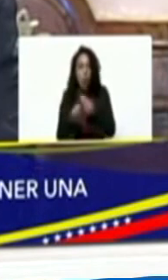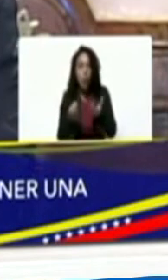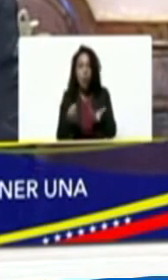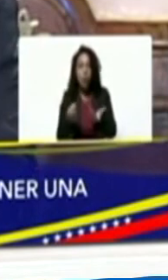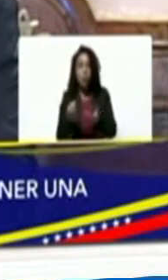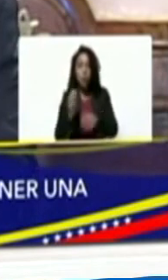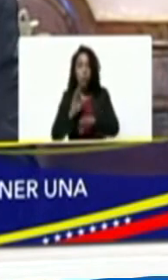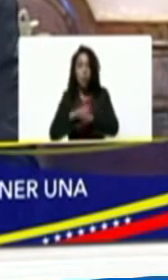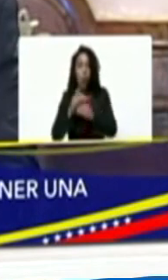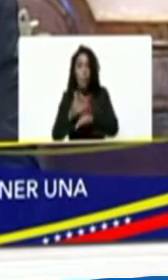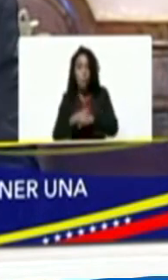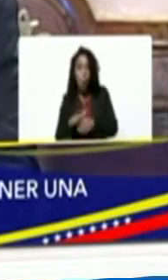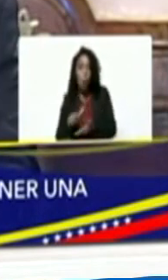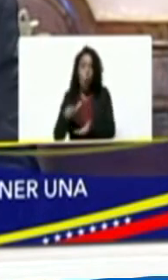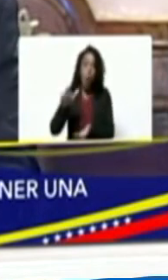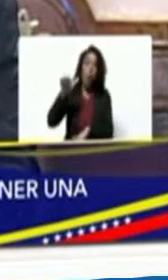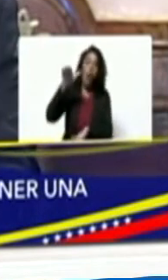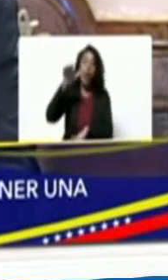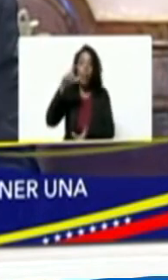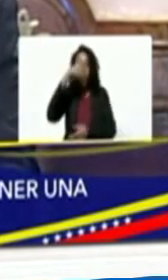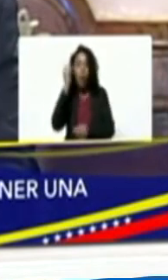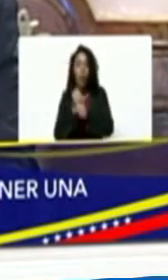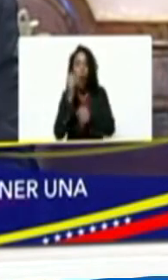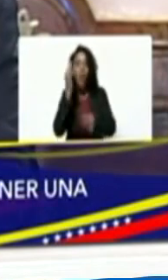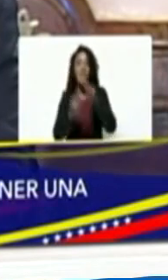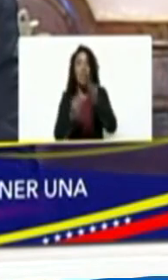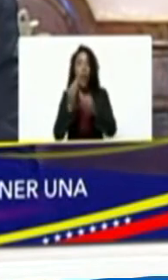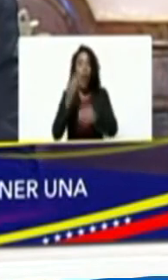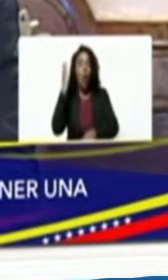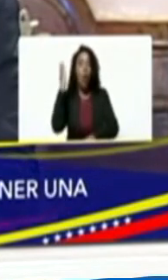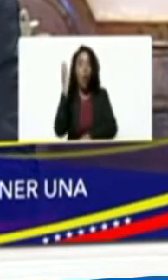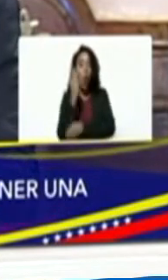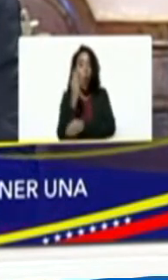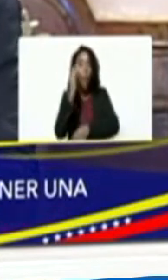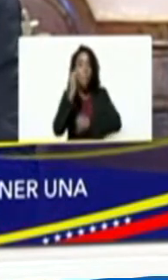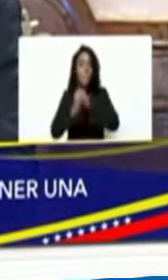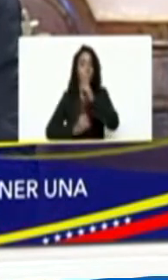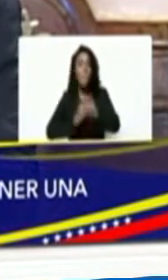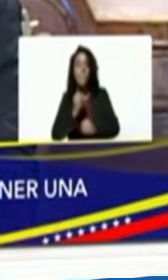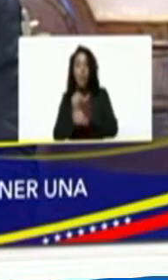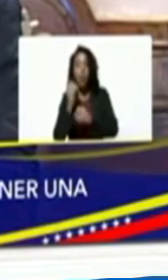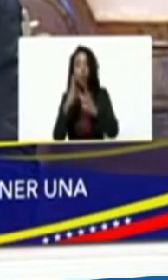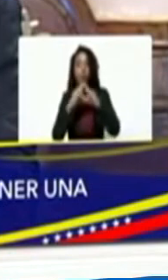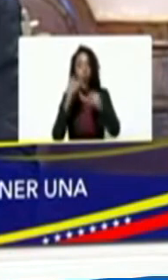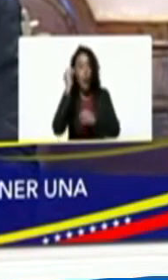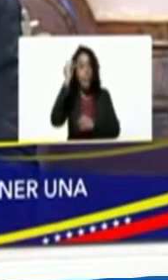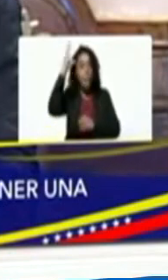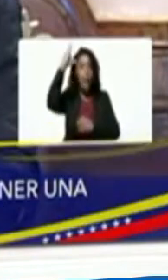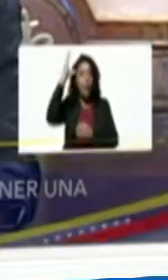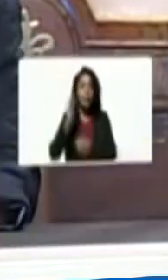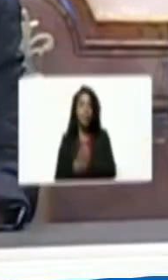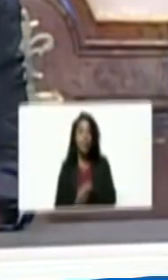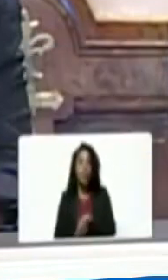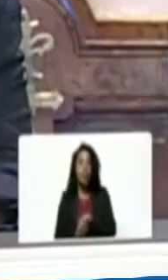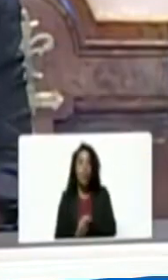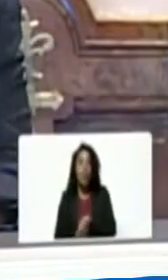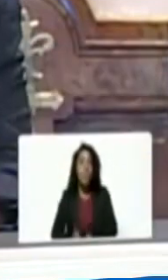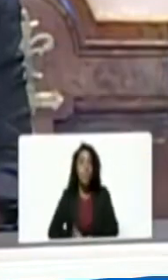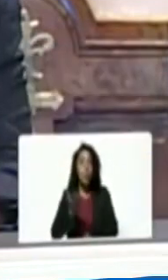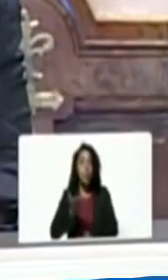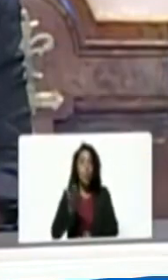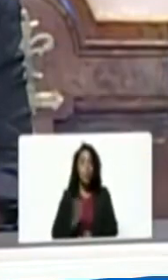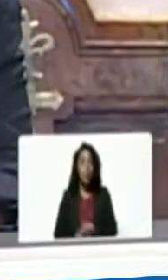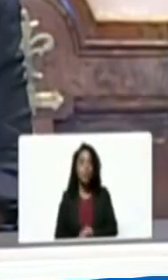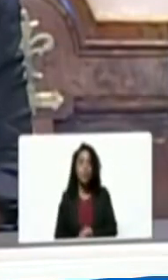determine si hay o no responsabilidad. Que se determine si hay o no mérito para pasar a una nueva fase ante la sala de